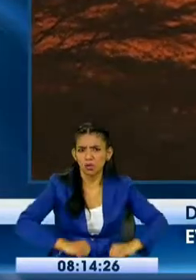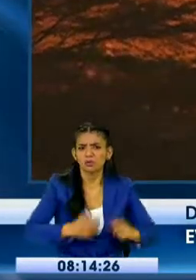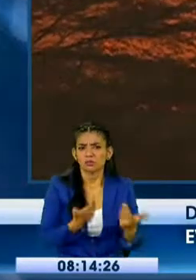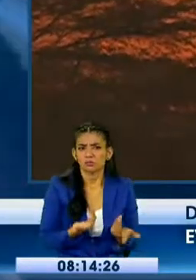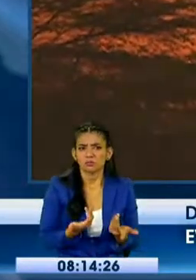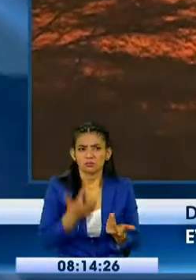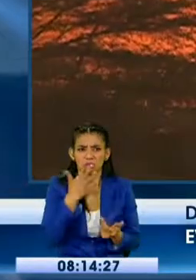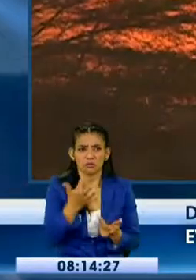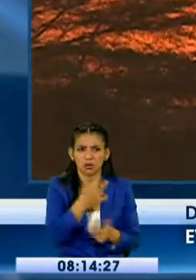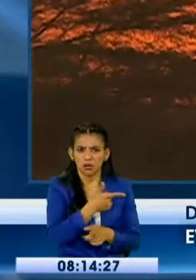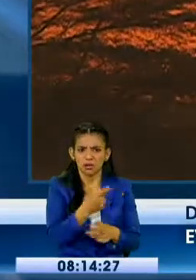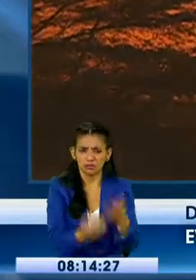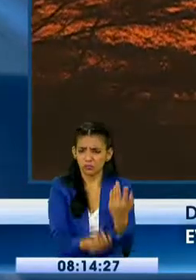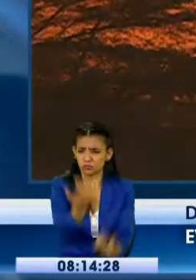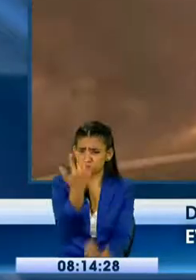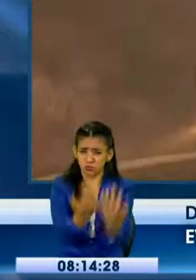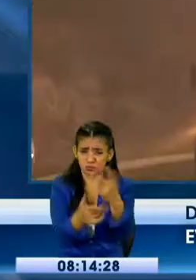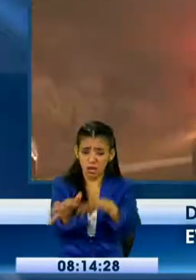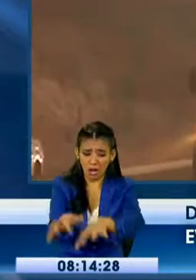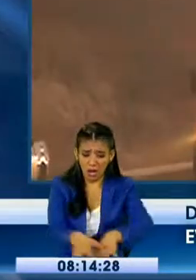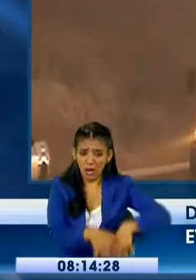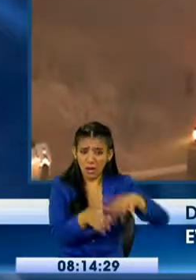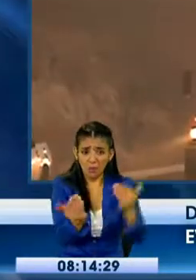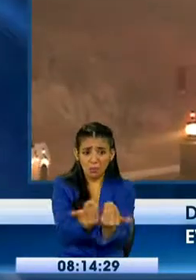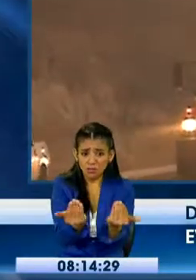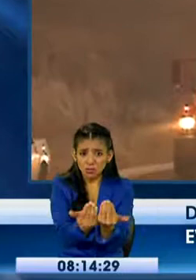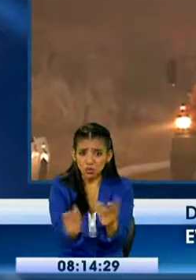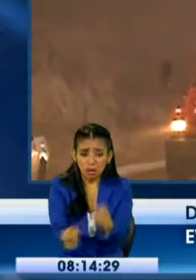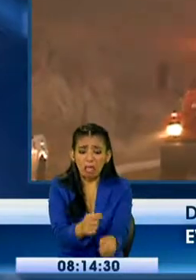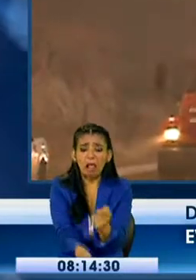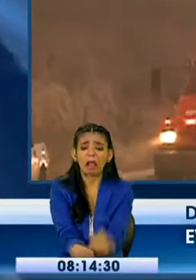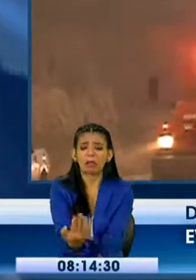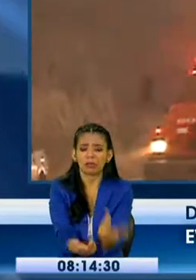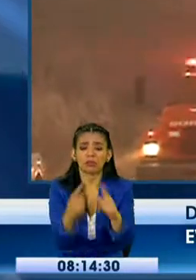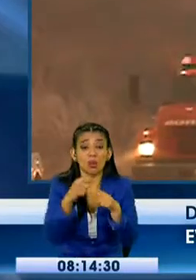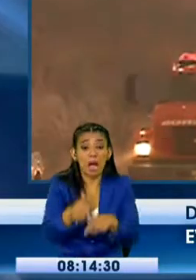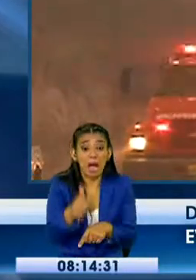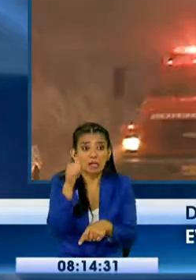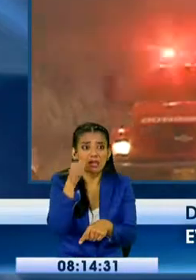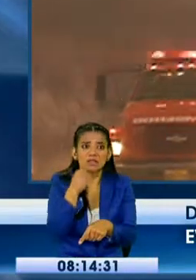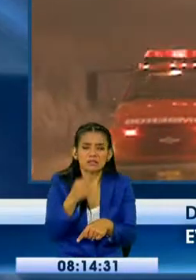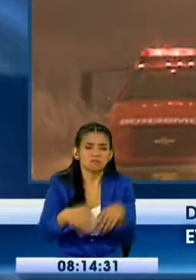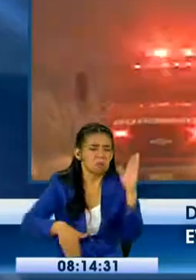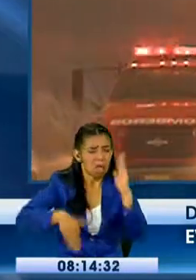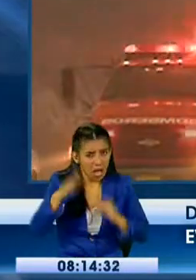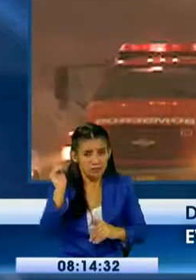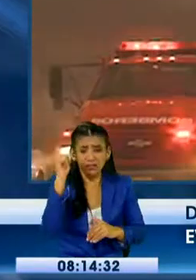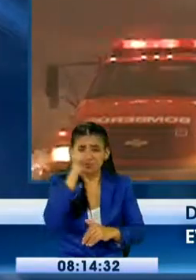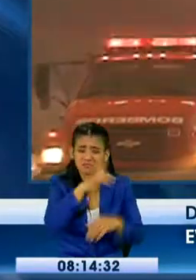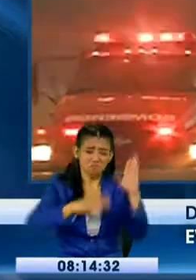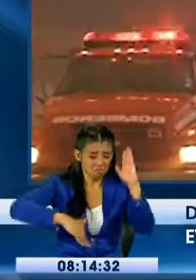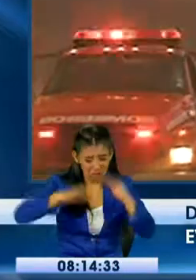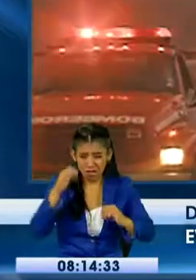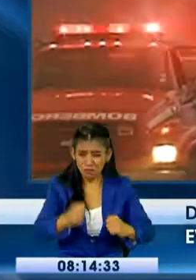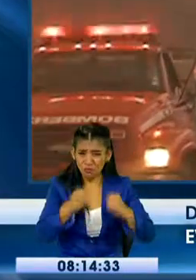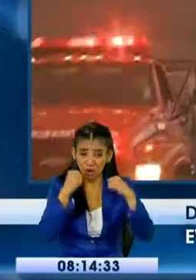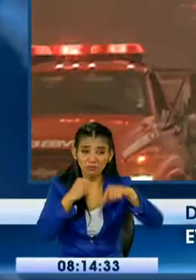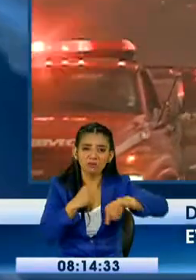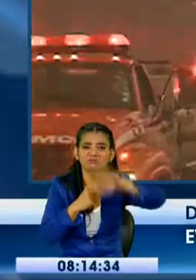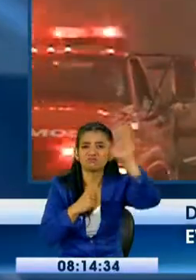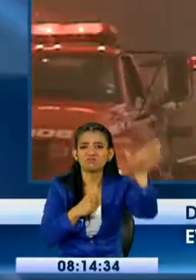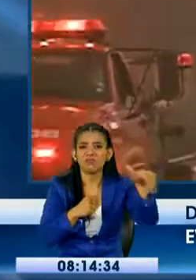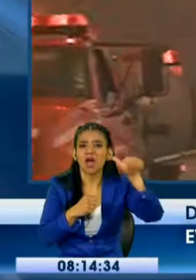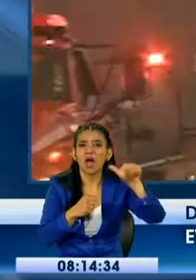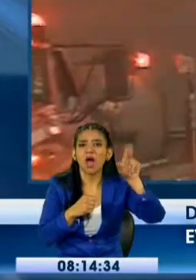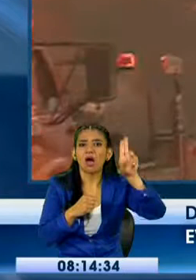de que no debemos hacer quemas agrícolas, quemas de basura. Esta es la presunción, el que tuvimos ayer, que ha sido el más complicado de todo el verano, por cuanto se